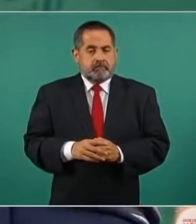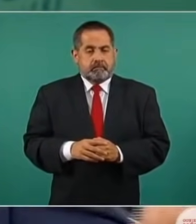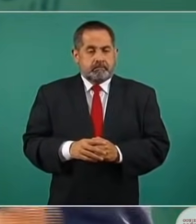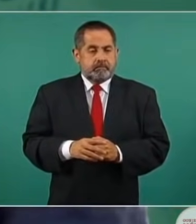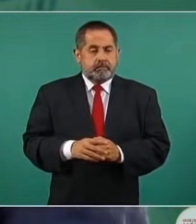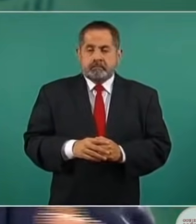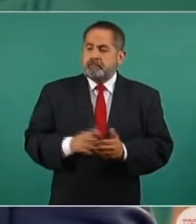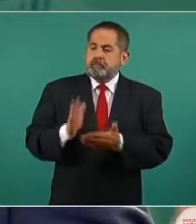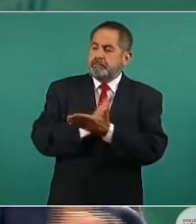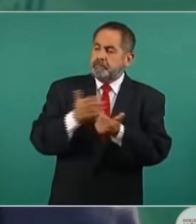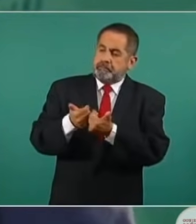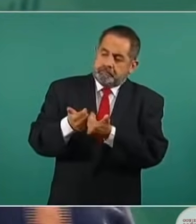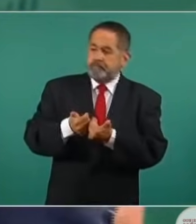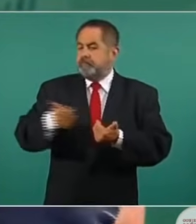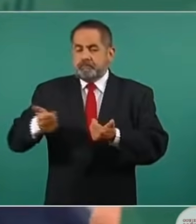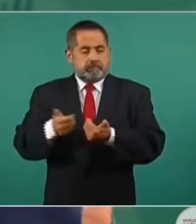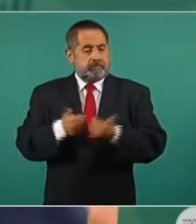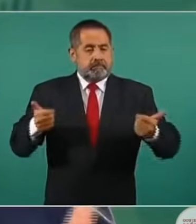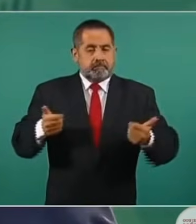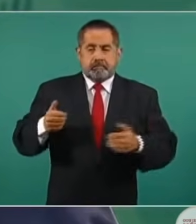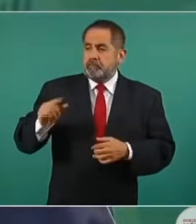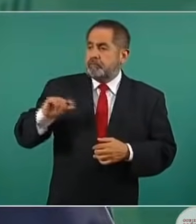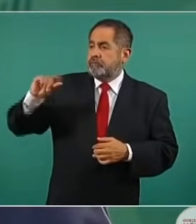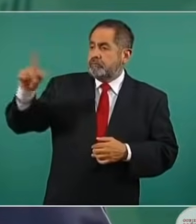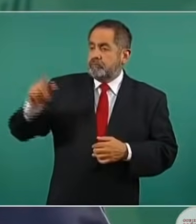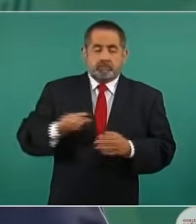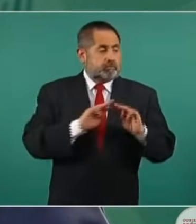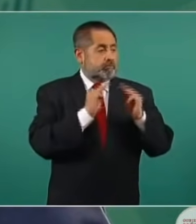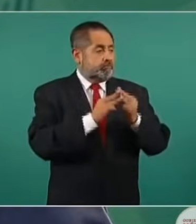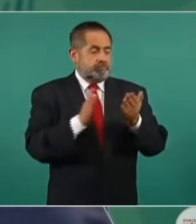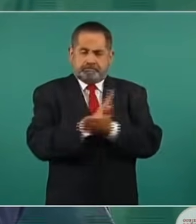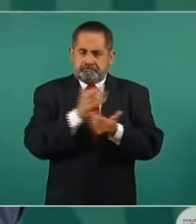una separación entre autoridad y delincuencia.